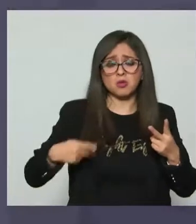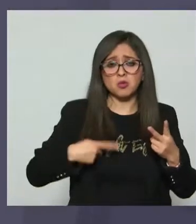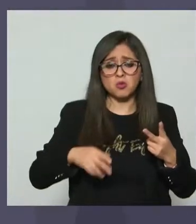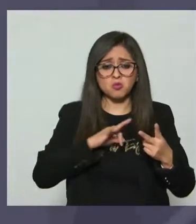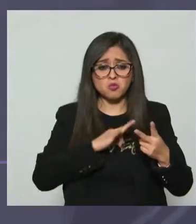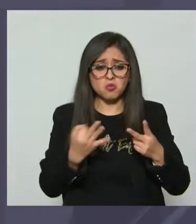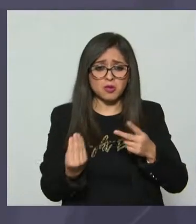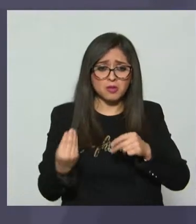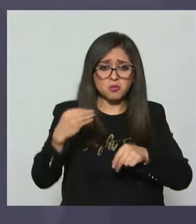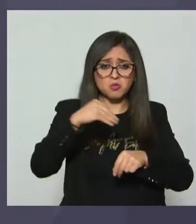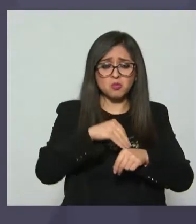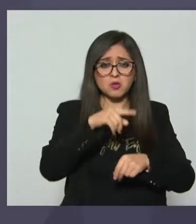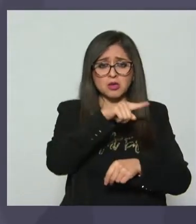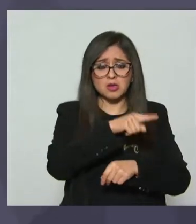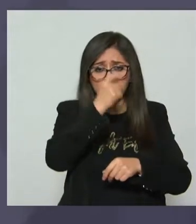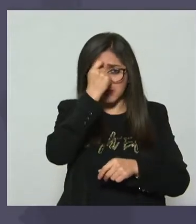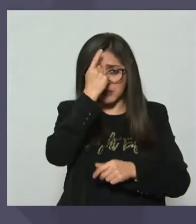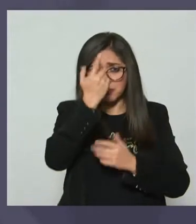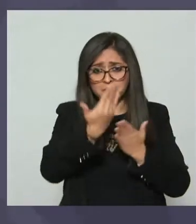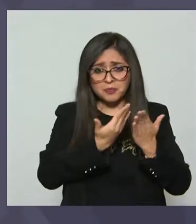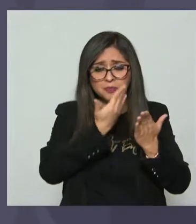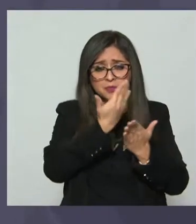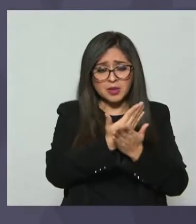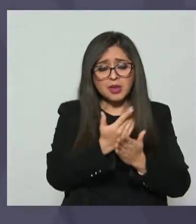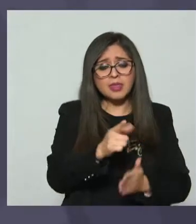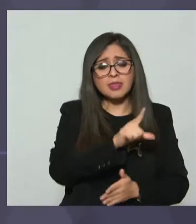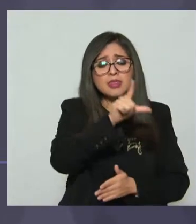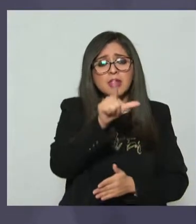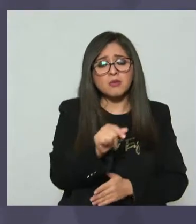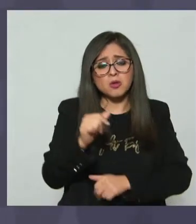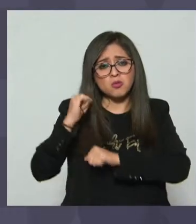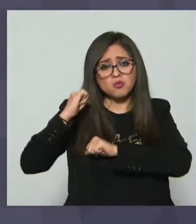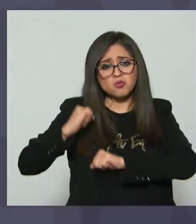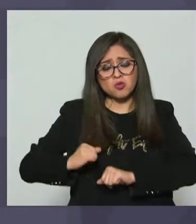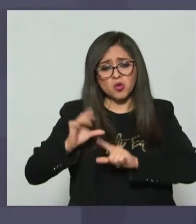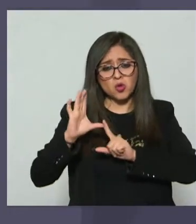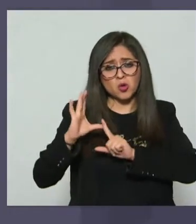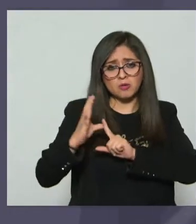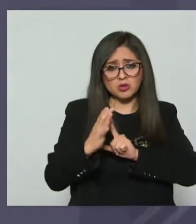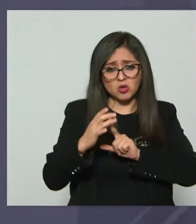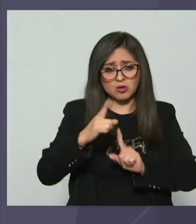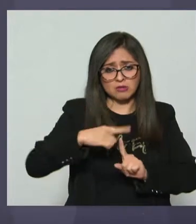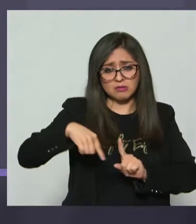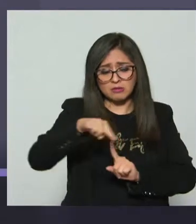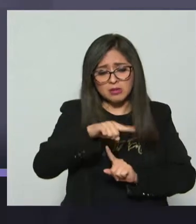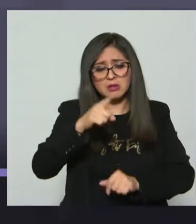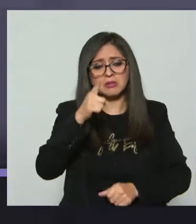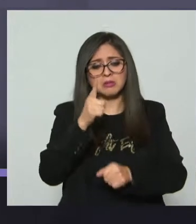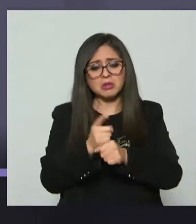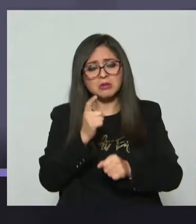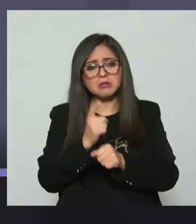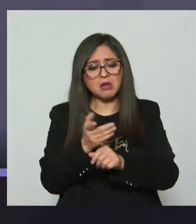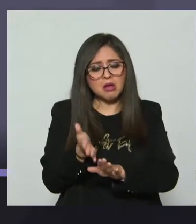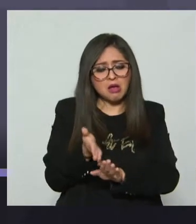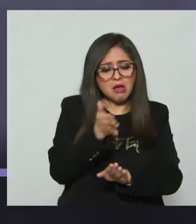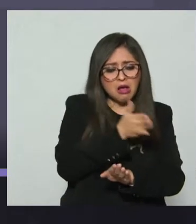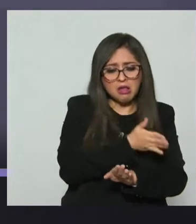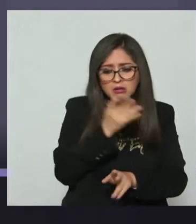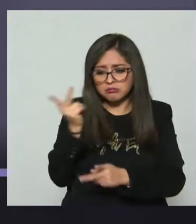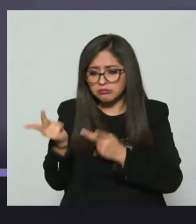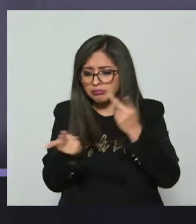se revisa, se manda a una comisión, esa comisión especializada en el tema la revisa con los integrantes